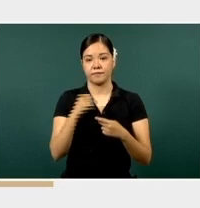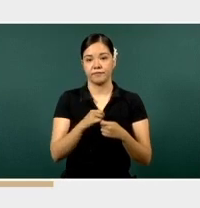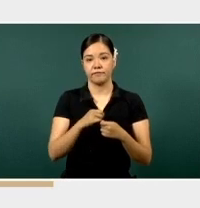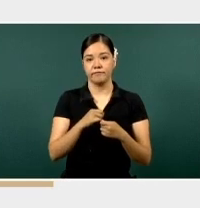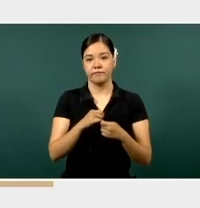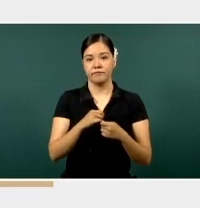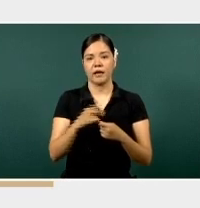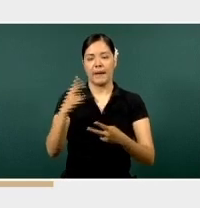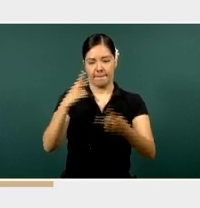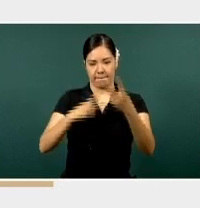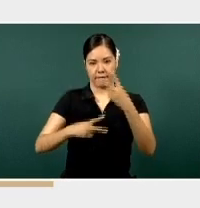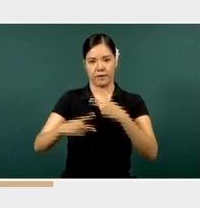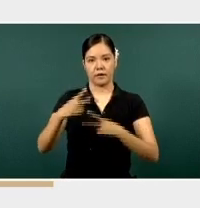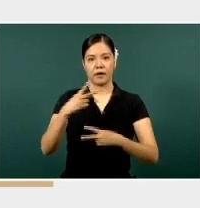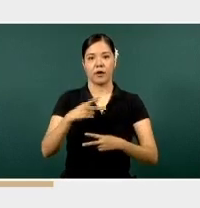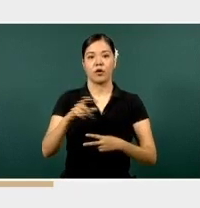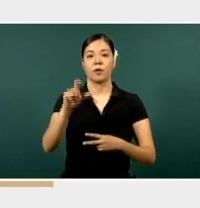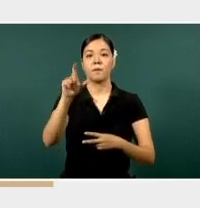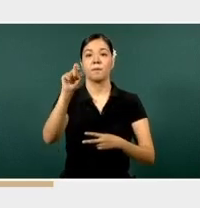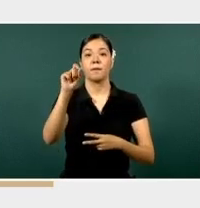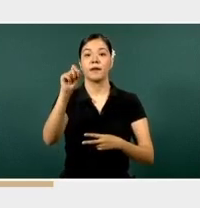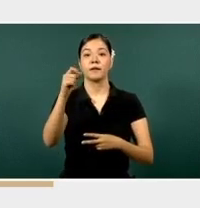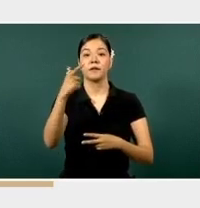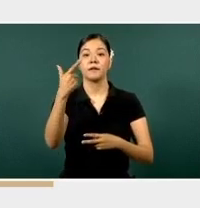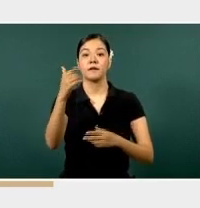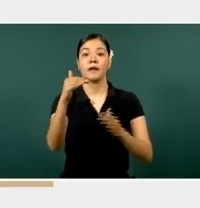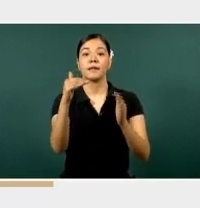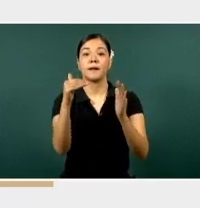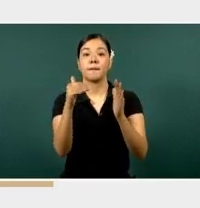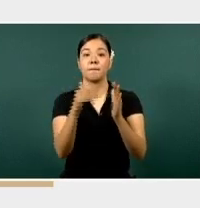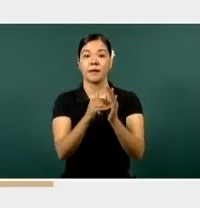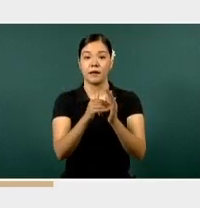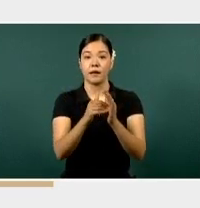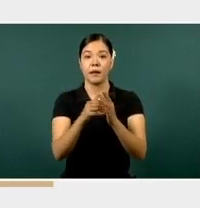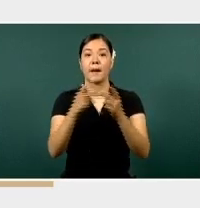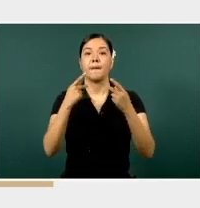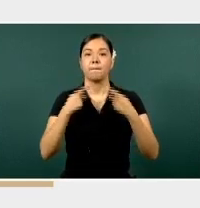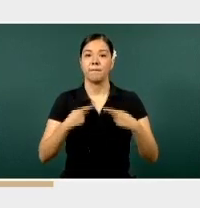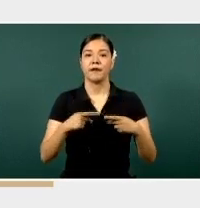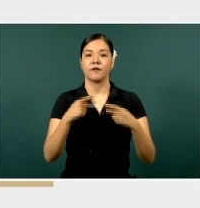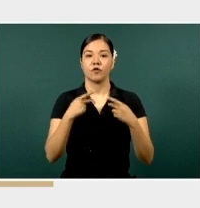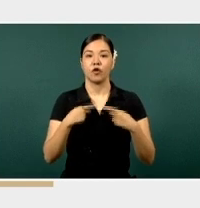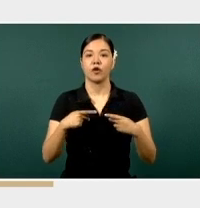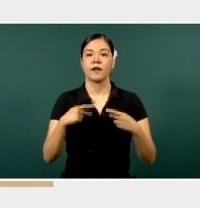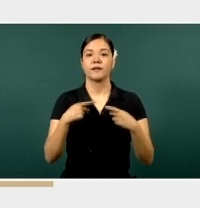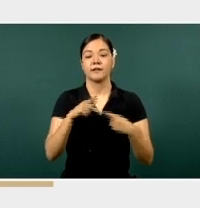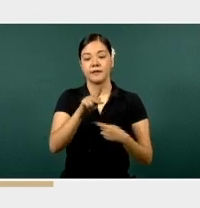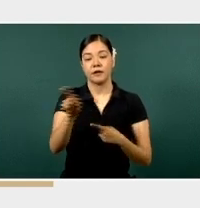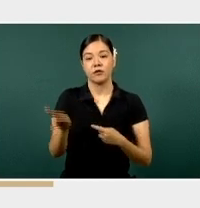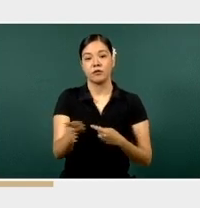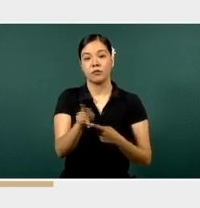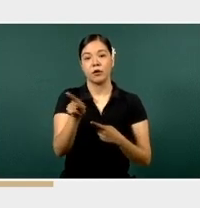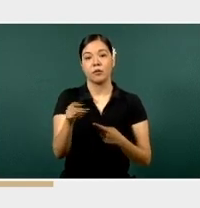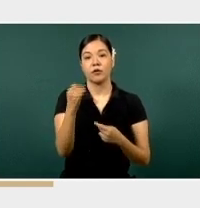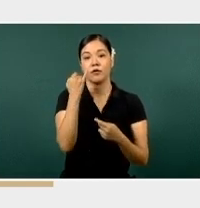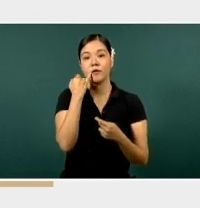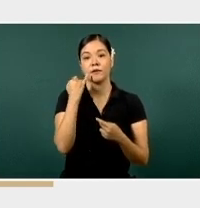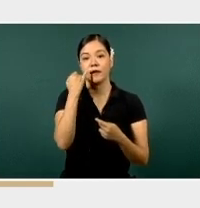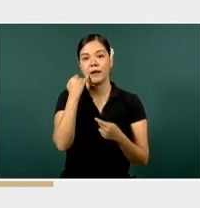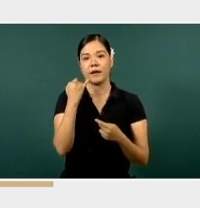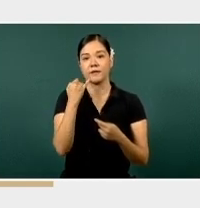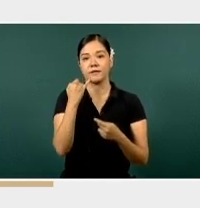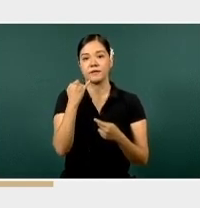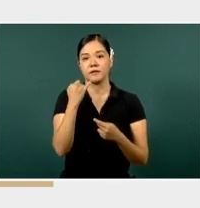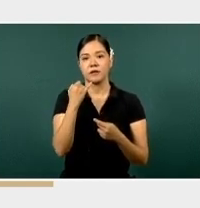mil autoridades y representantes de los pueblos indígenas, con el